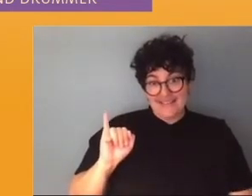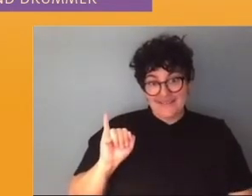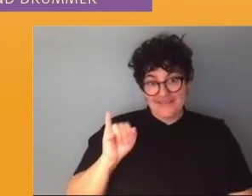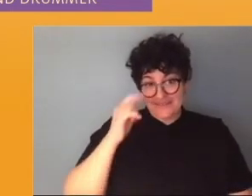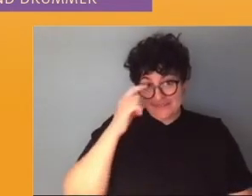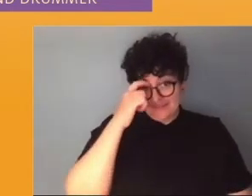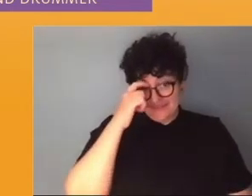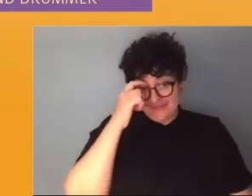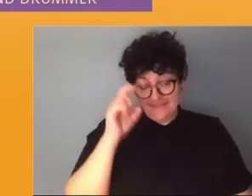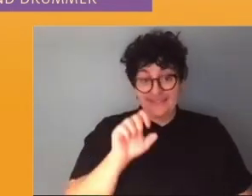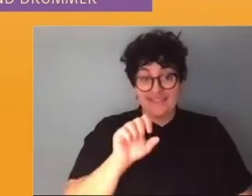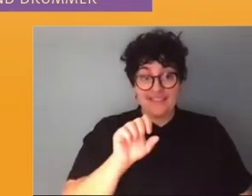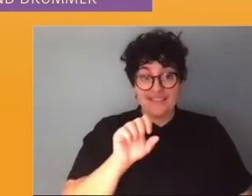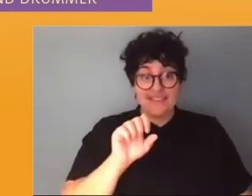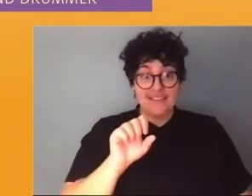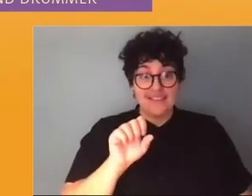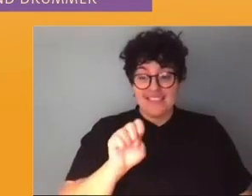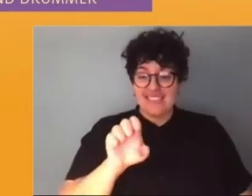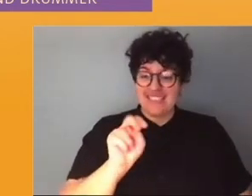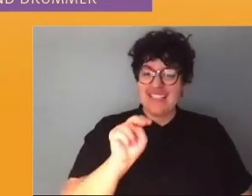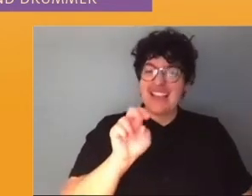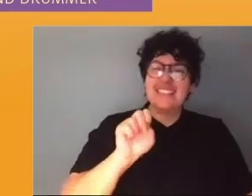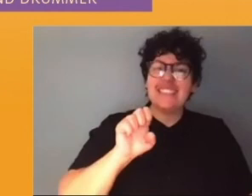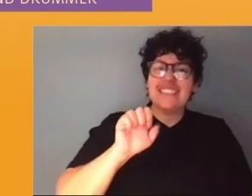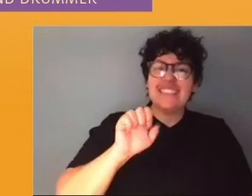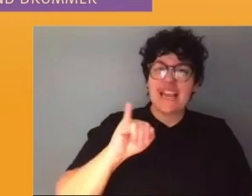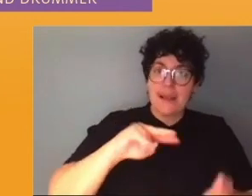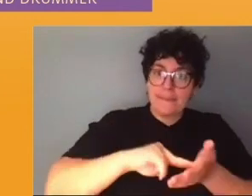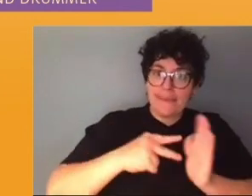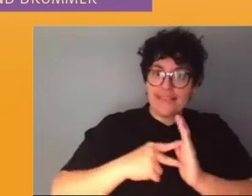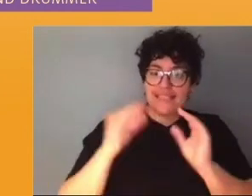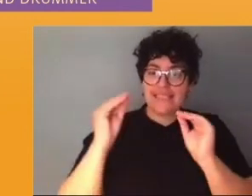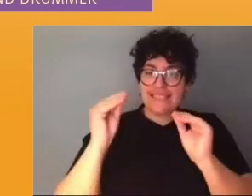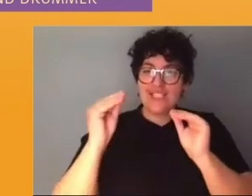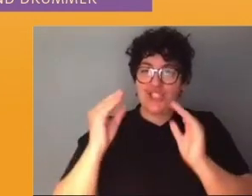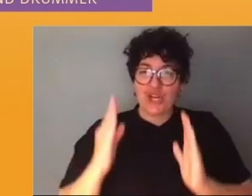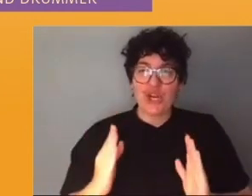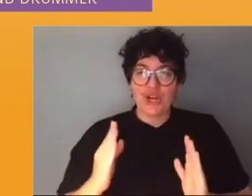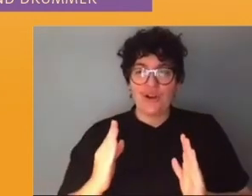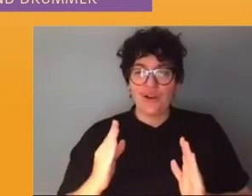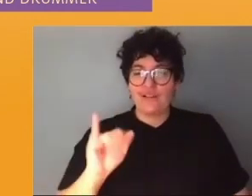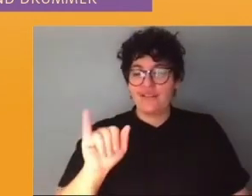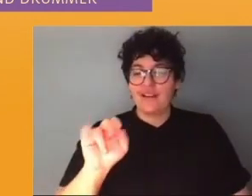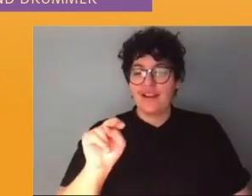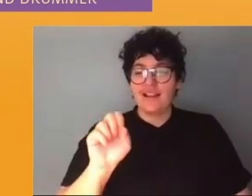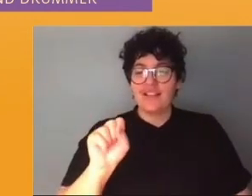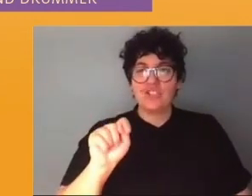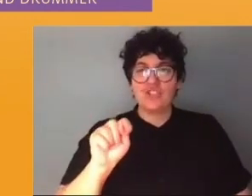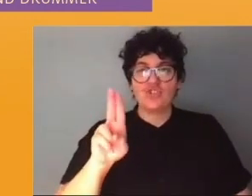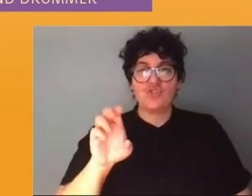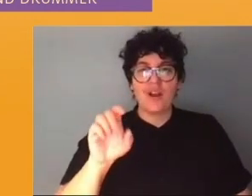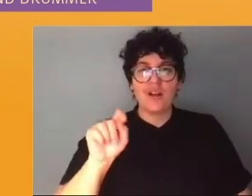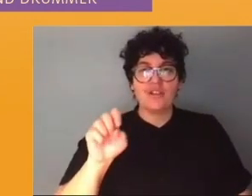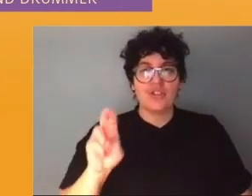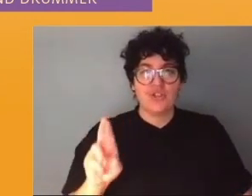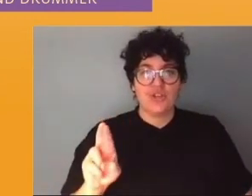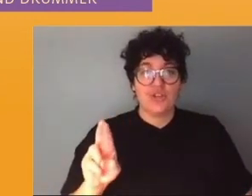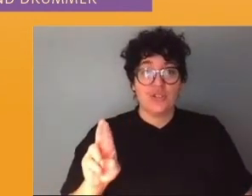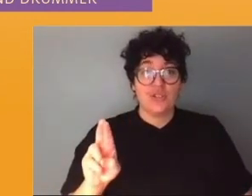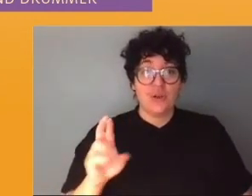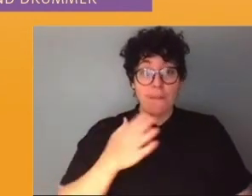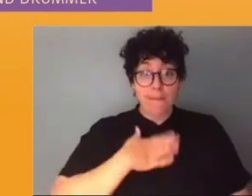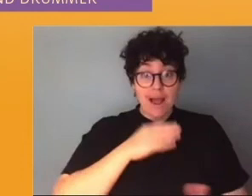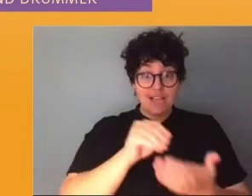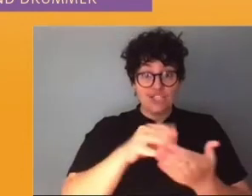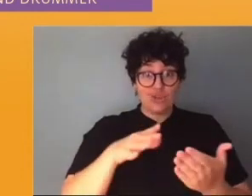SENSEI es un instructor, una maestra, maestro. Y son los que me están enseñando a